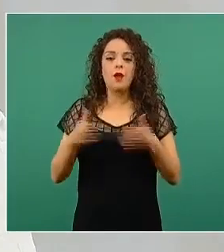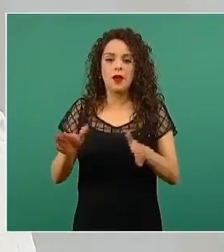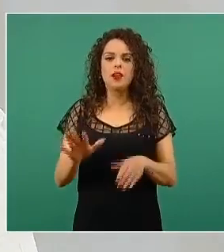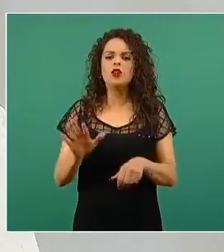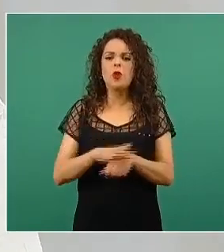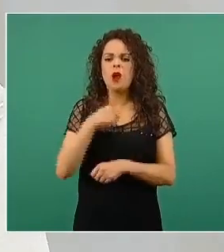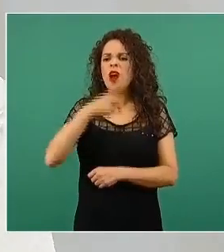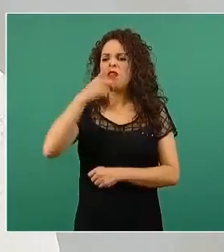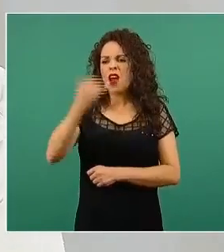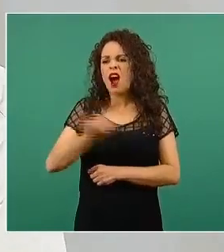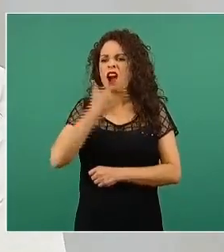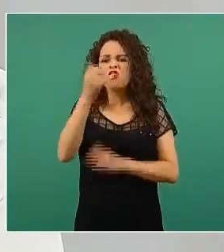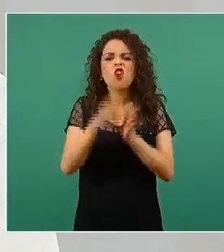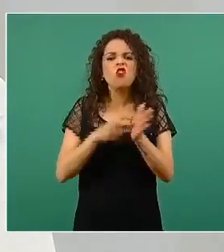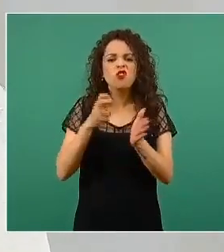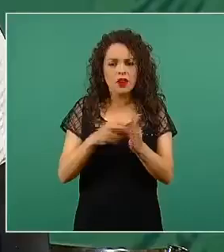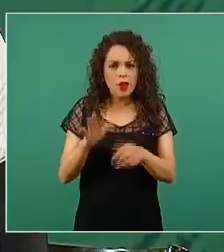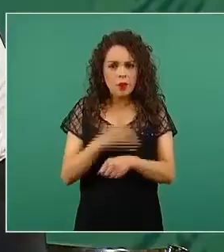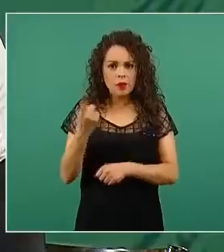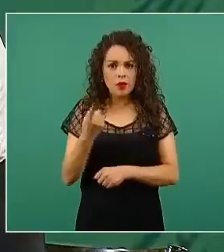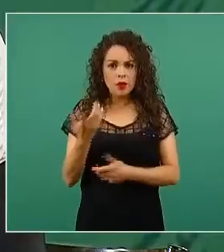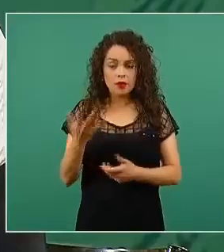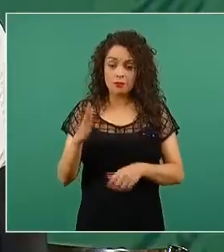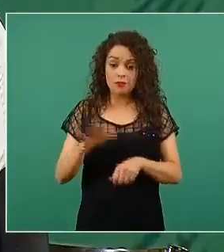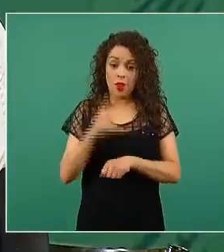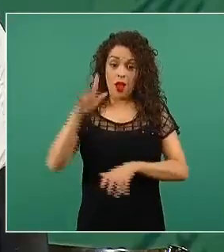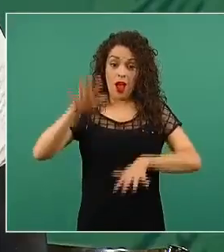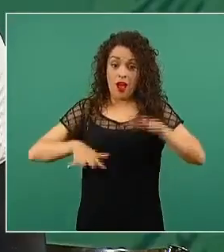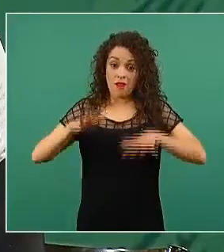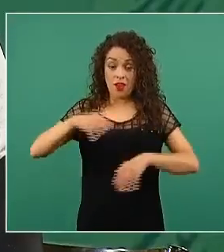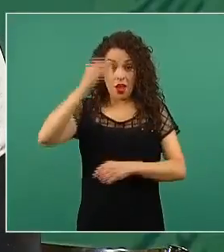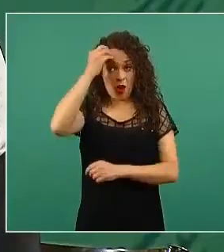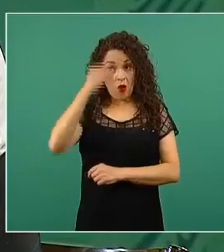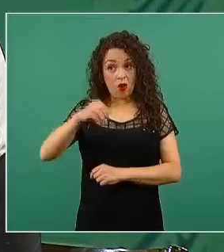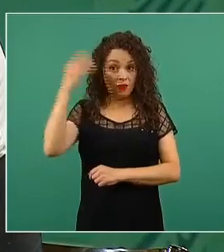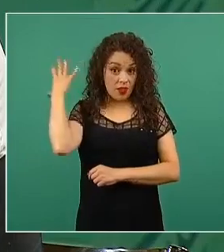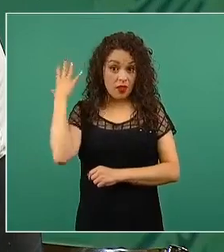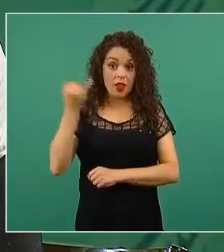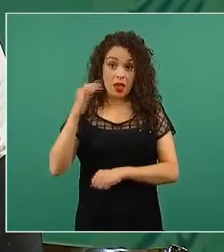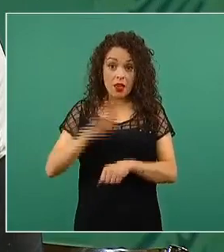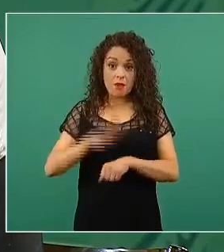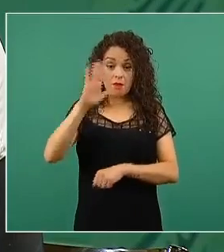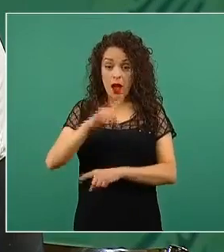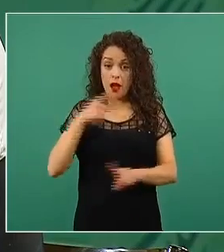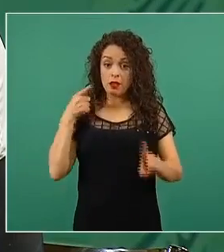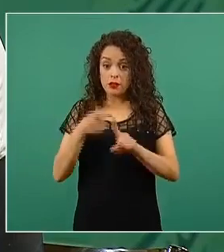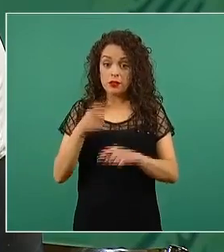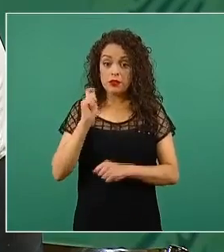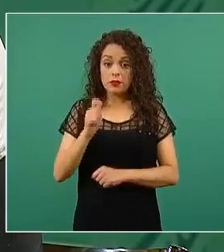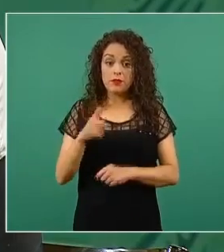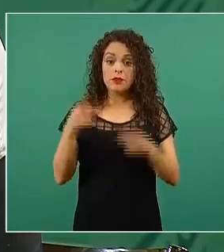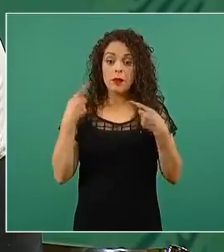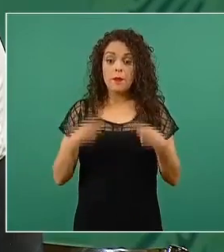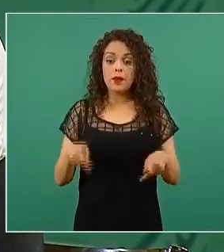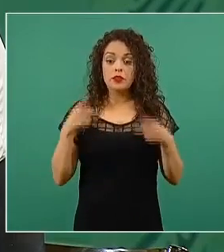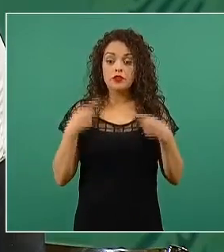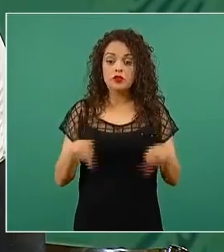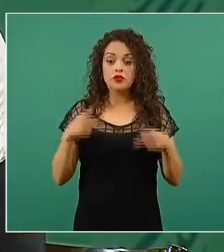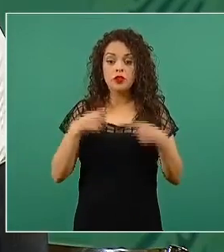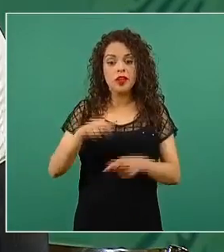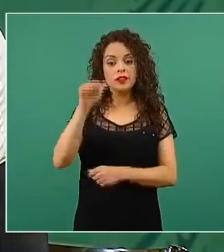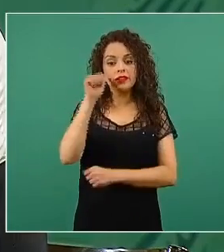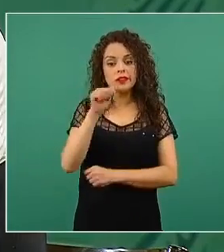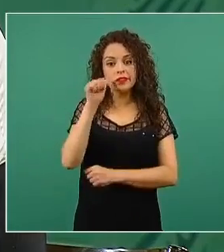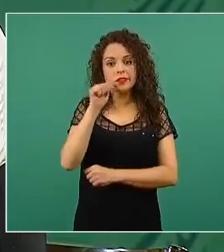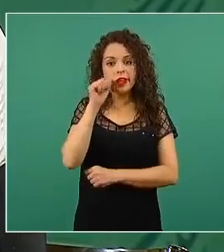estos errores? Porque hay veces que se nos olvida, sobre todo a los que son personas más críticas